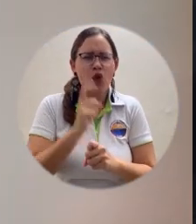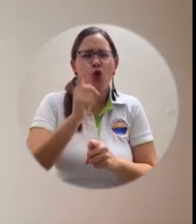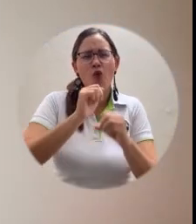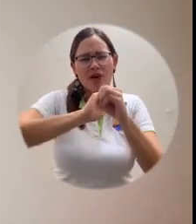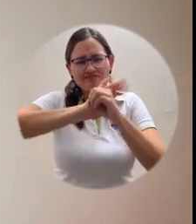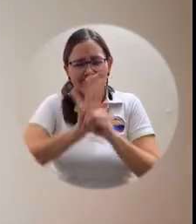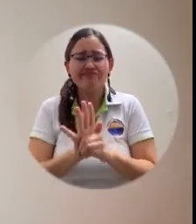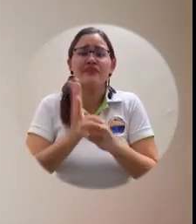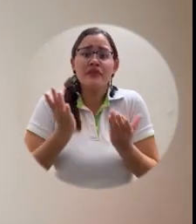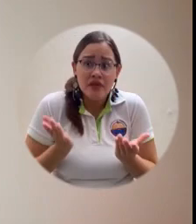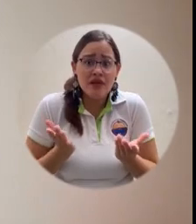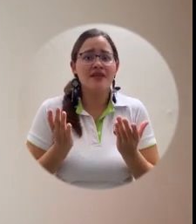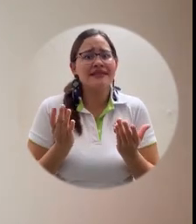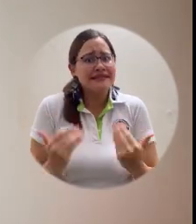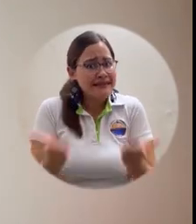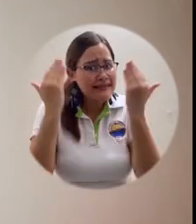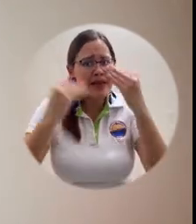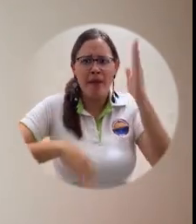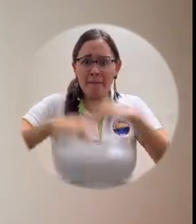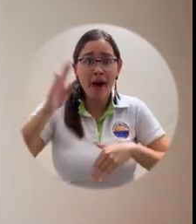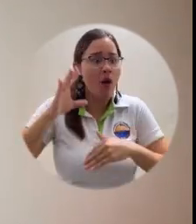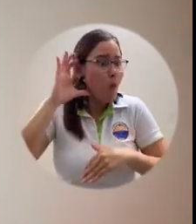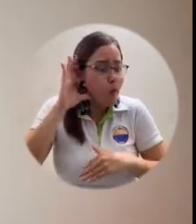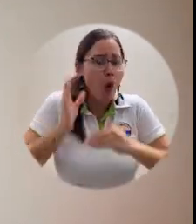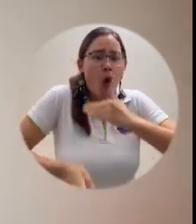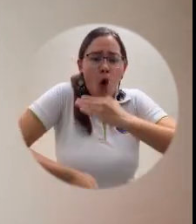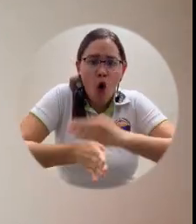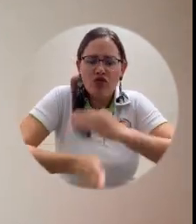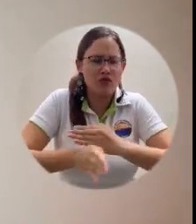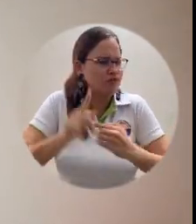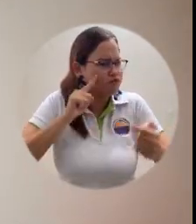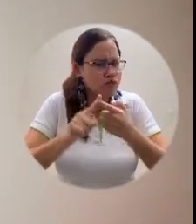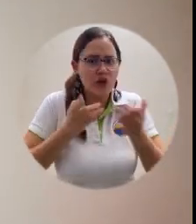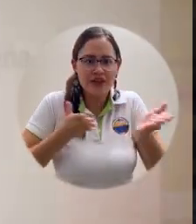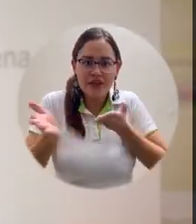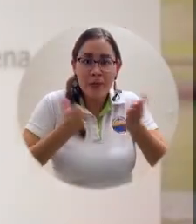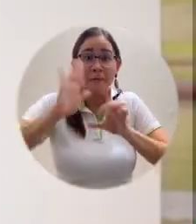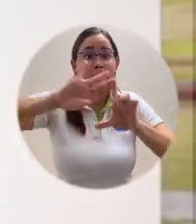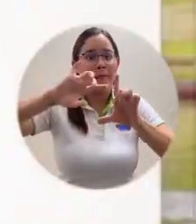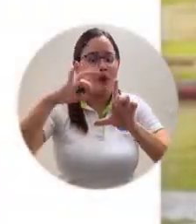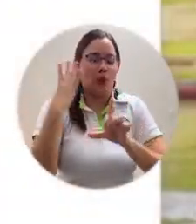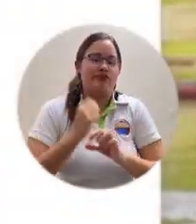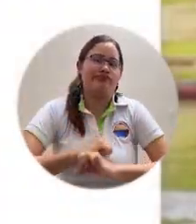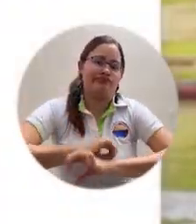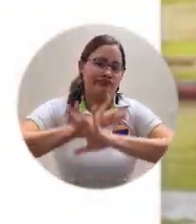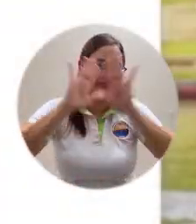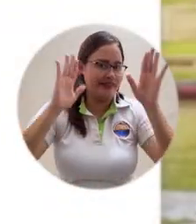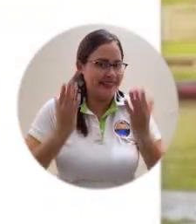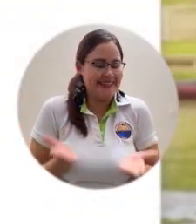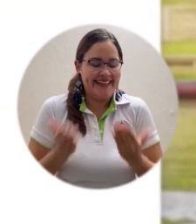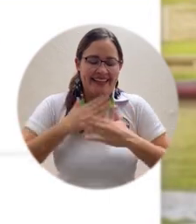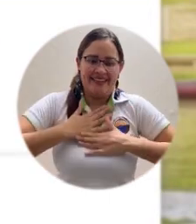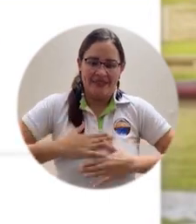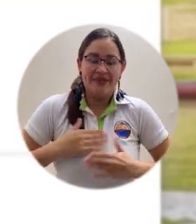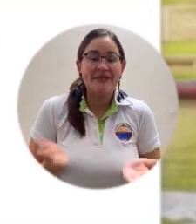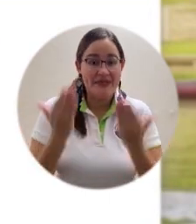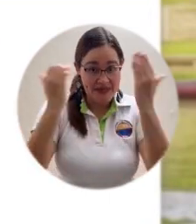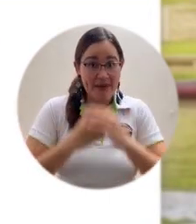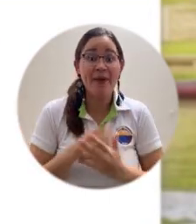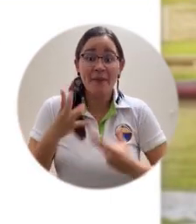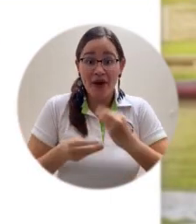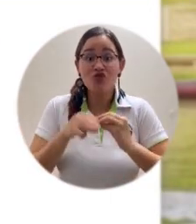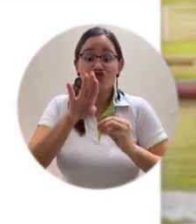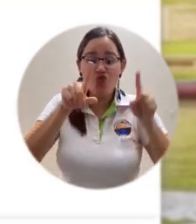de conciliación continúen prestando sus servicios de manera virtual, el consultorio jurídico y el